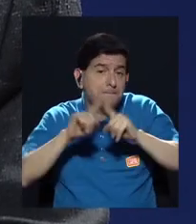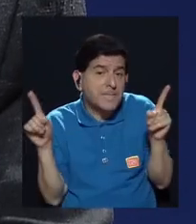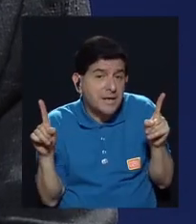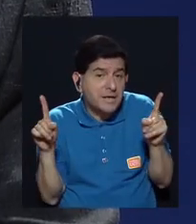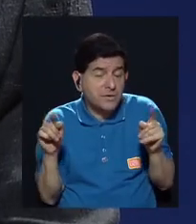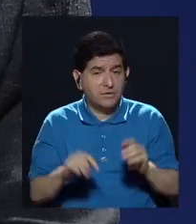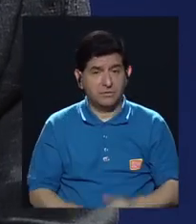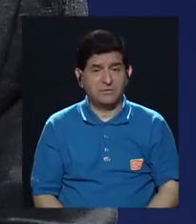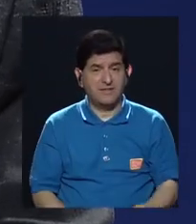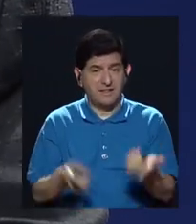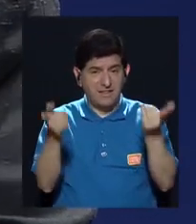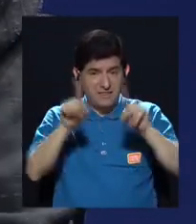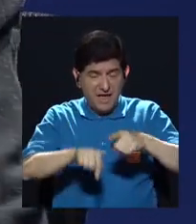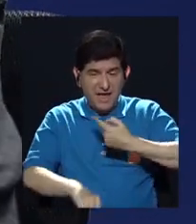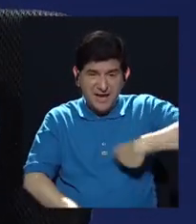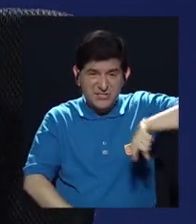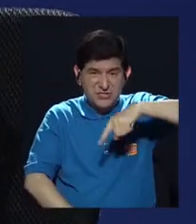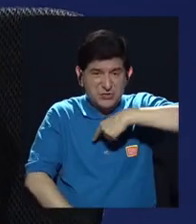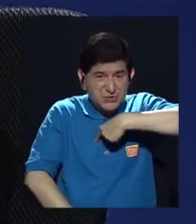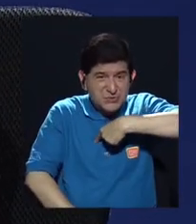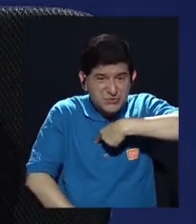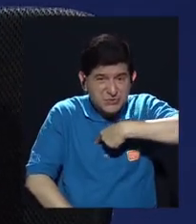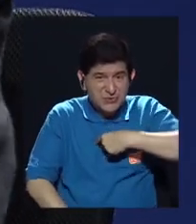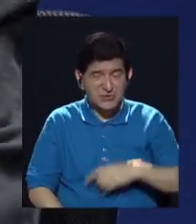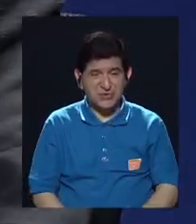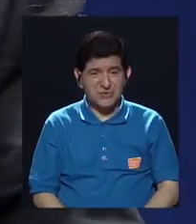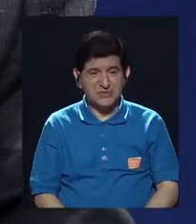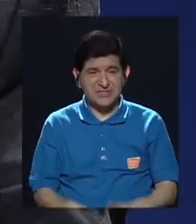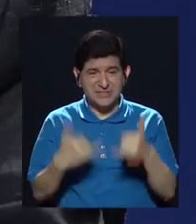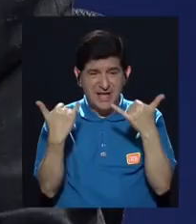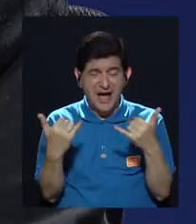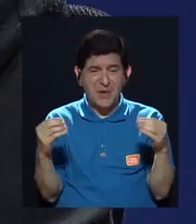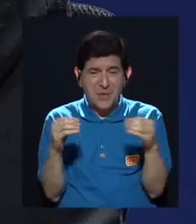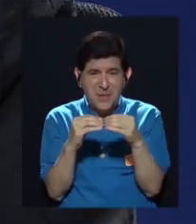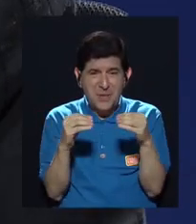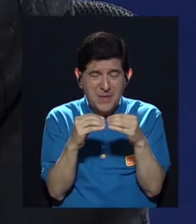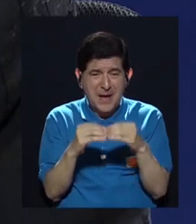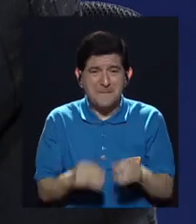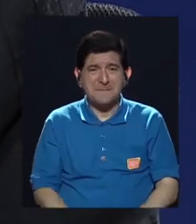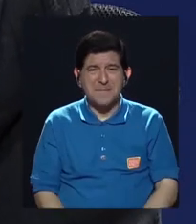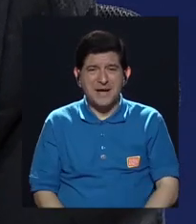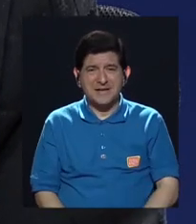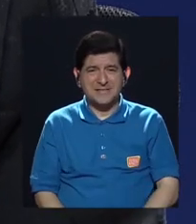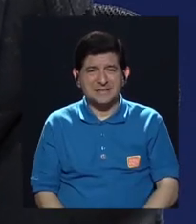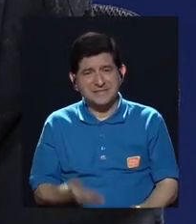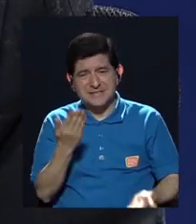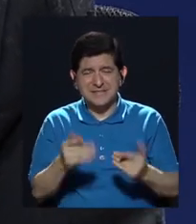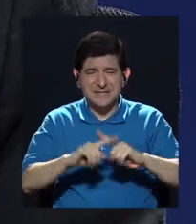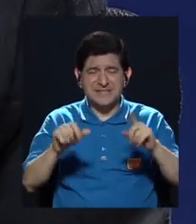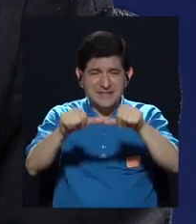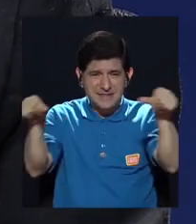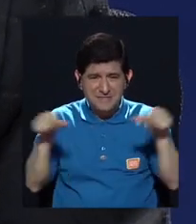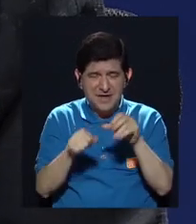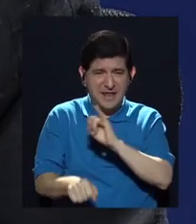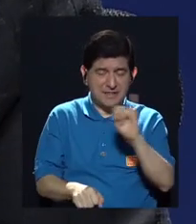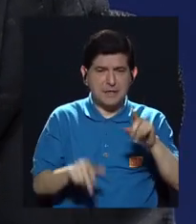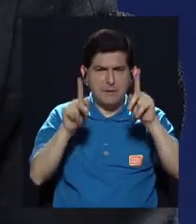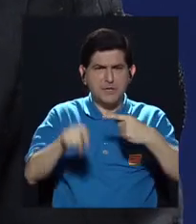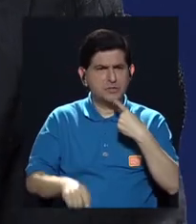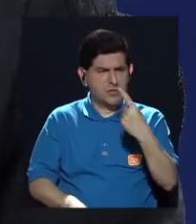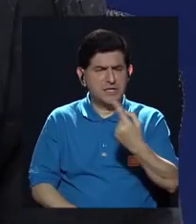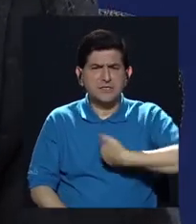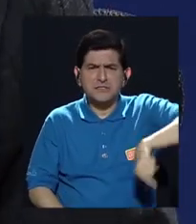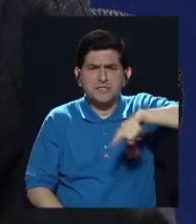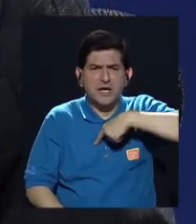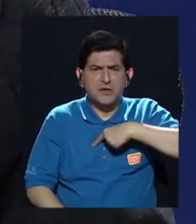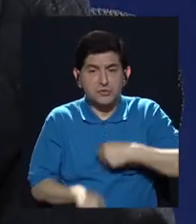pero de hecho nos hemos ido tirando hacia la izquierda en muchos campos. Yo sé que hay gente que